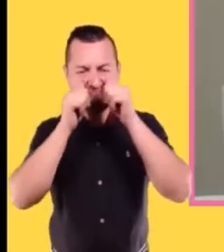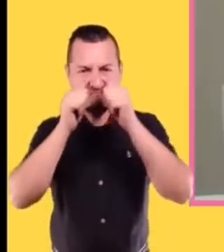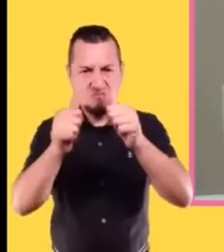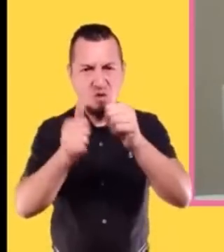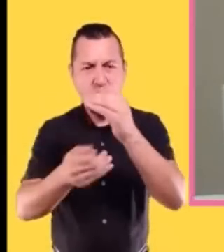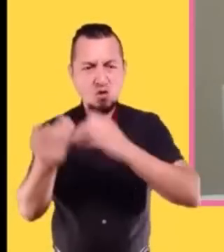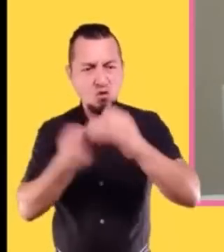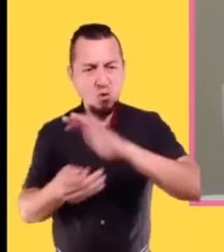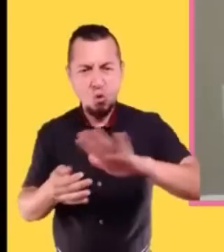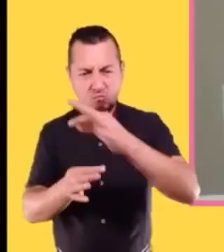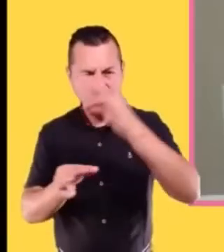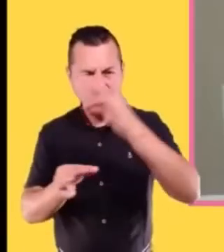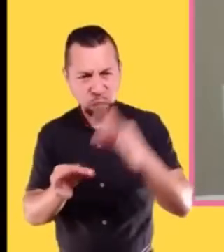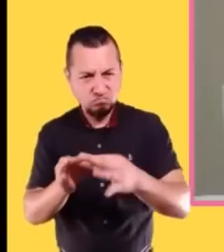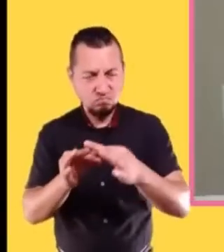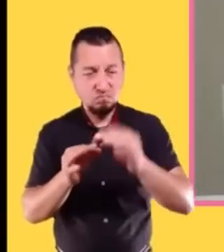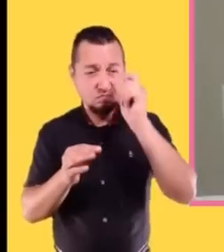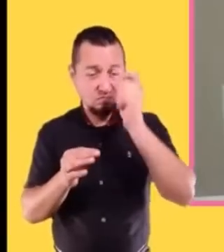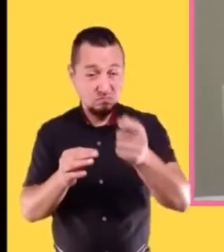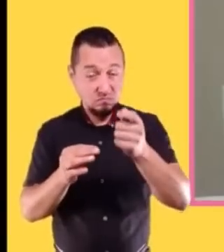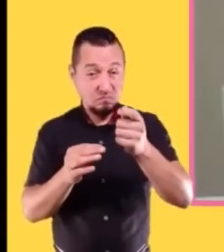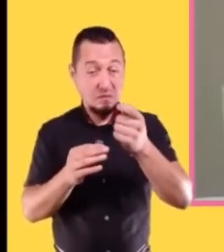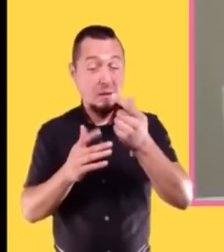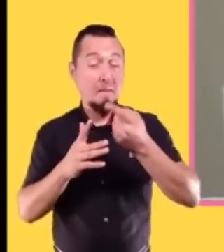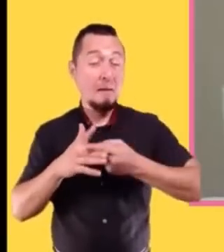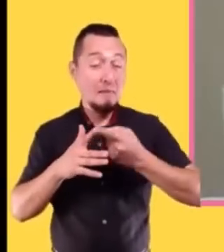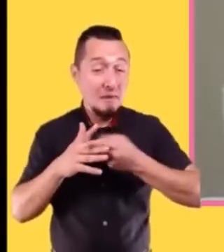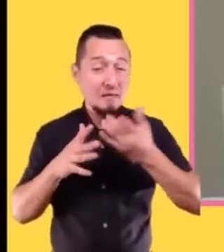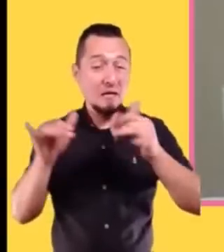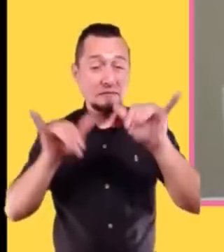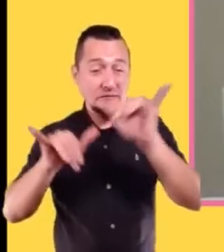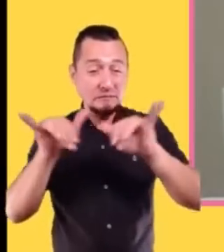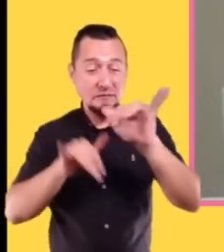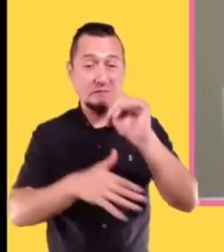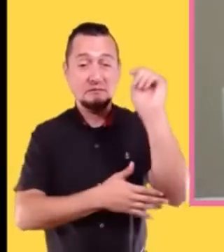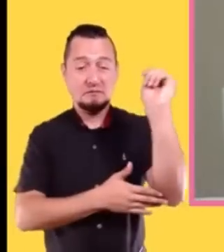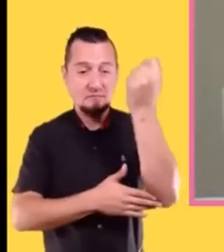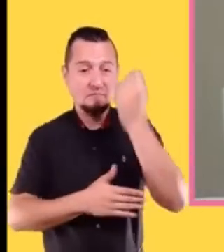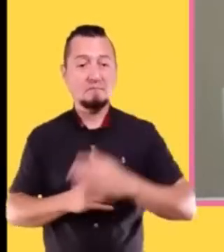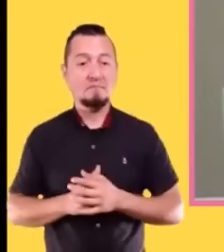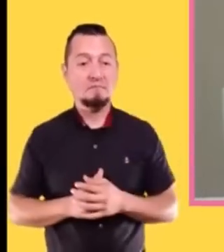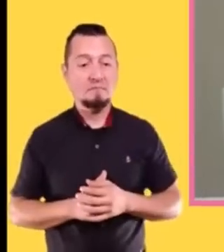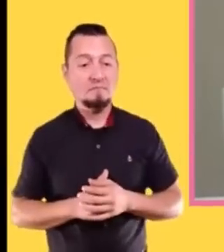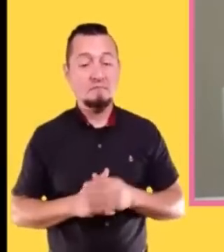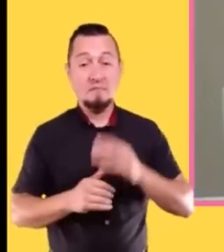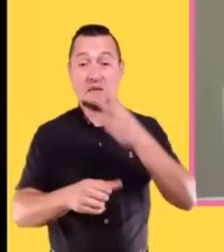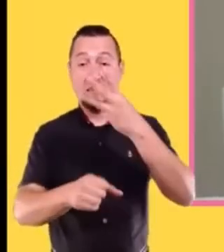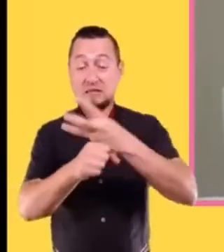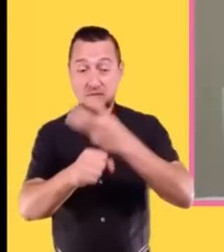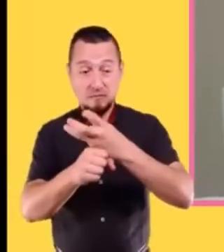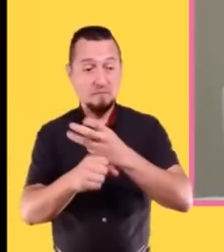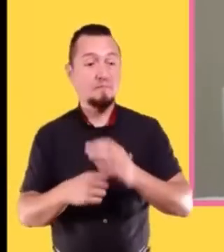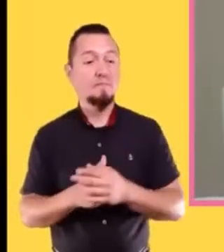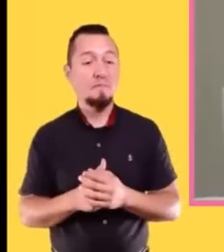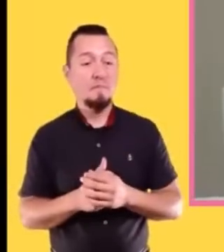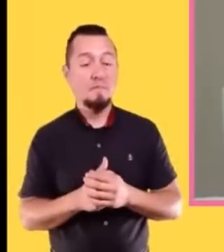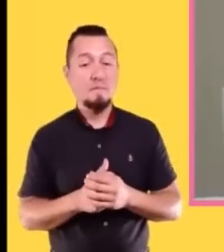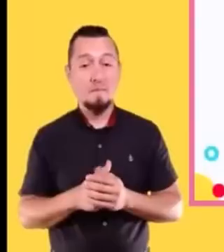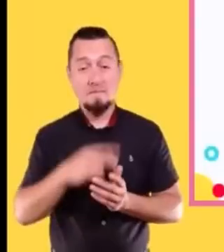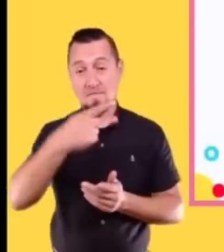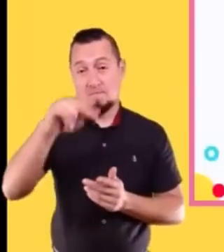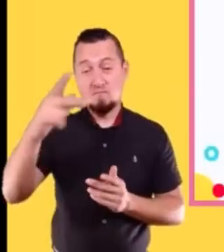puntual en materia de matemáticas, ciencia y tecnología. Tercer punto, en materia de